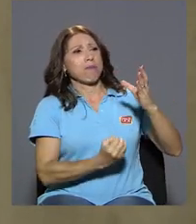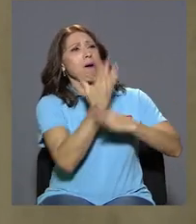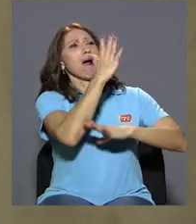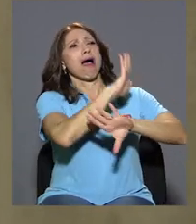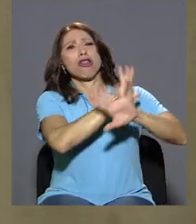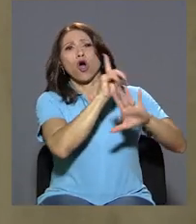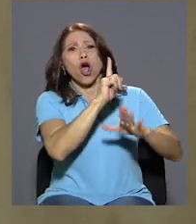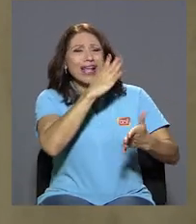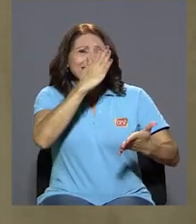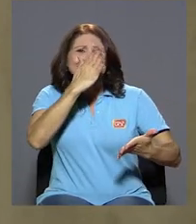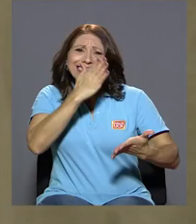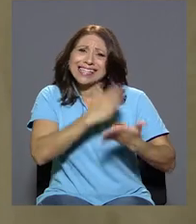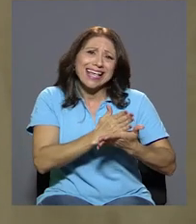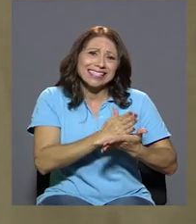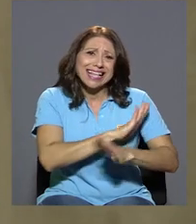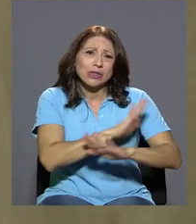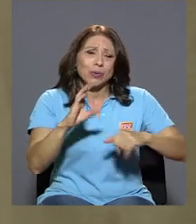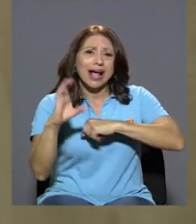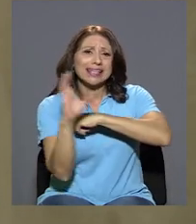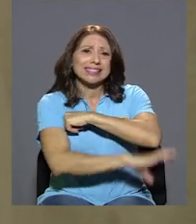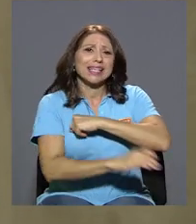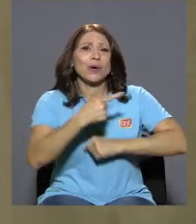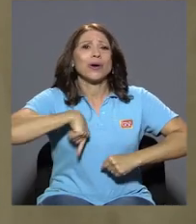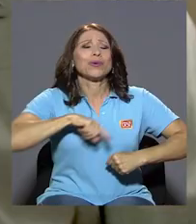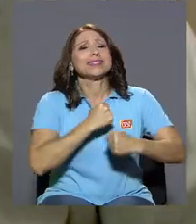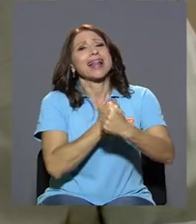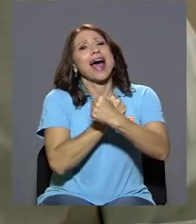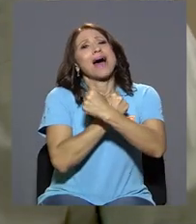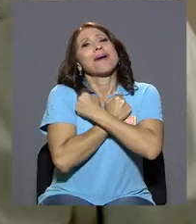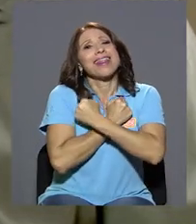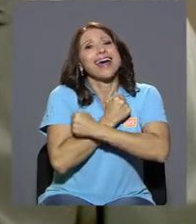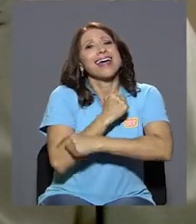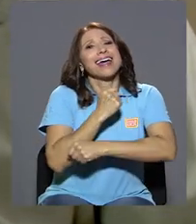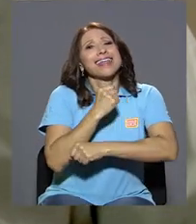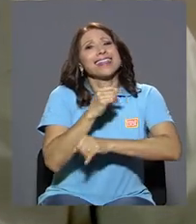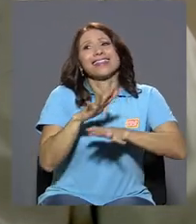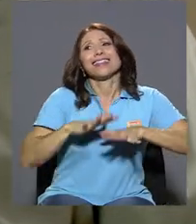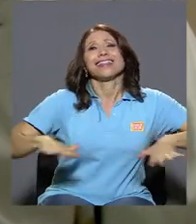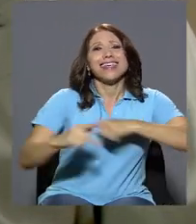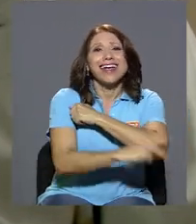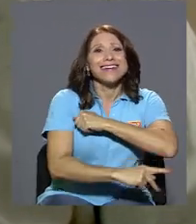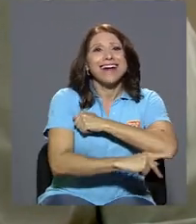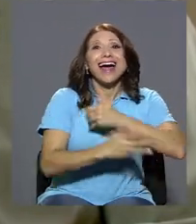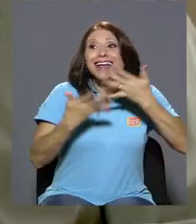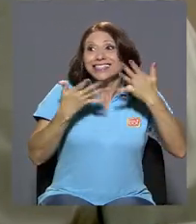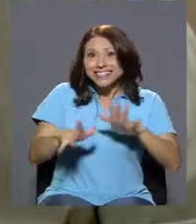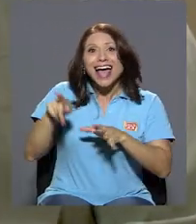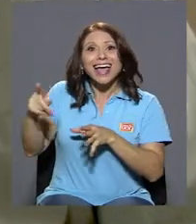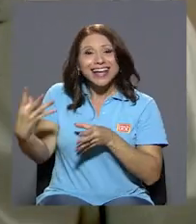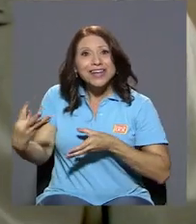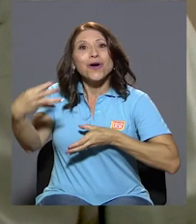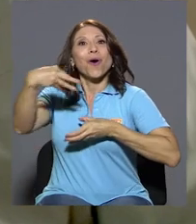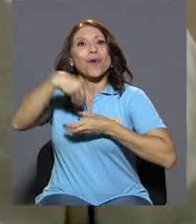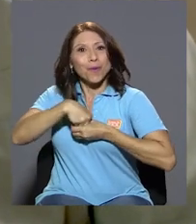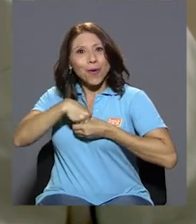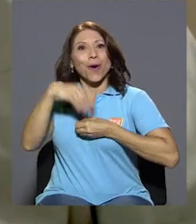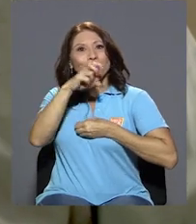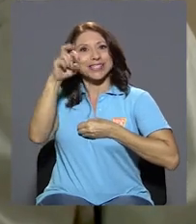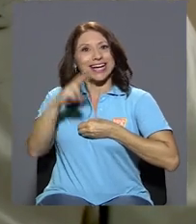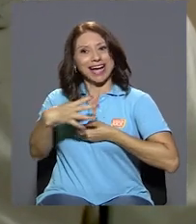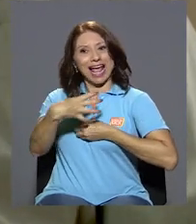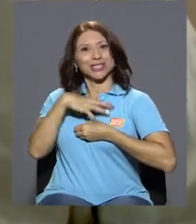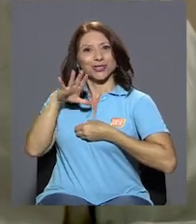nuestra amada tierra o sea yahel incorporó como su patria costa rica verdad después de 16